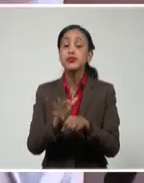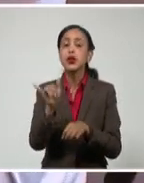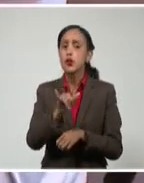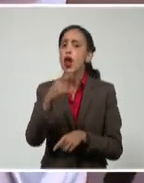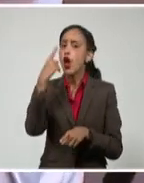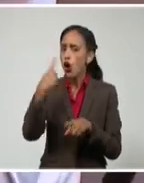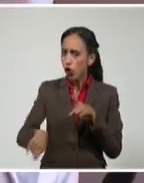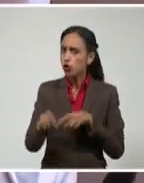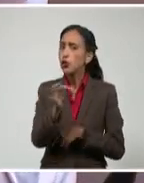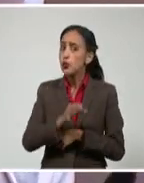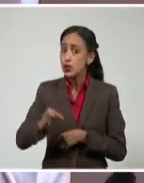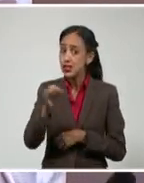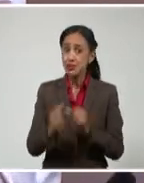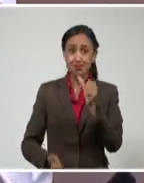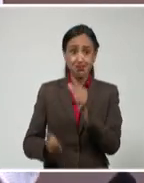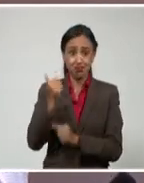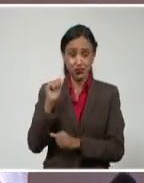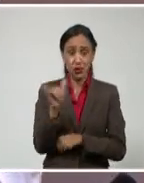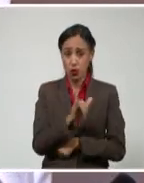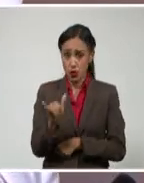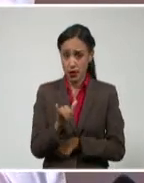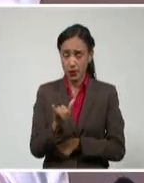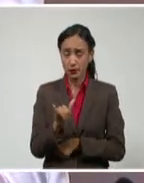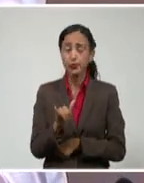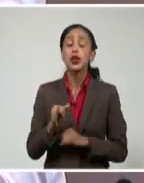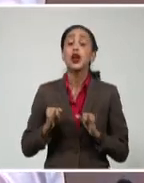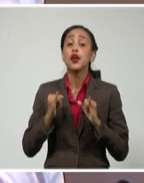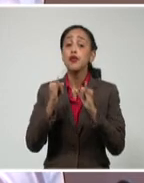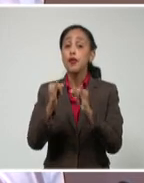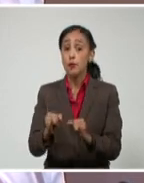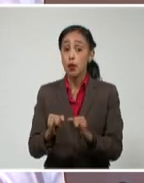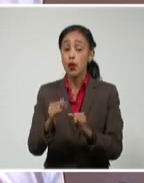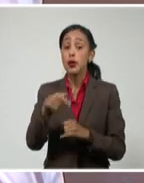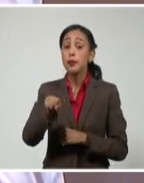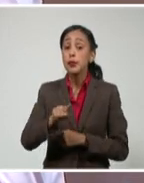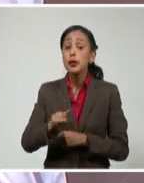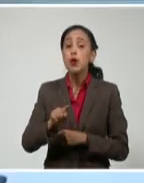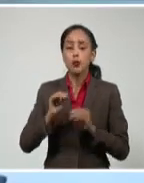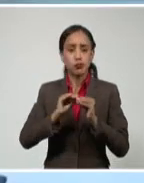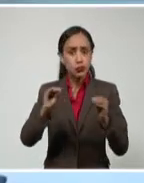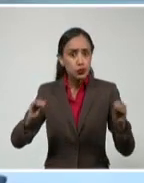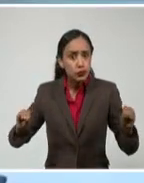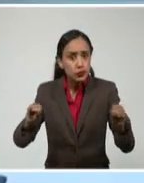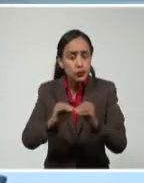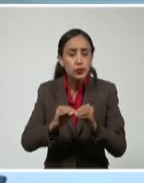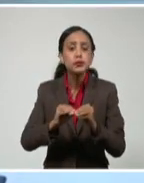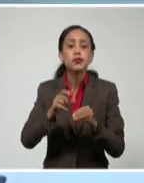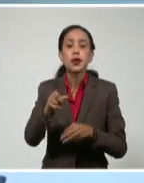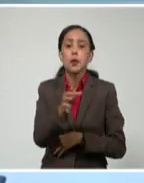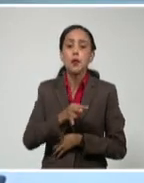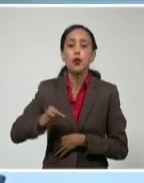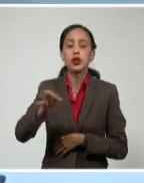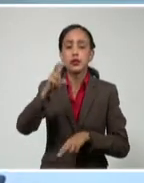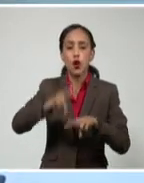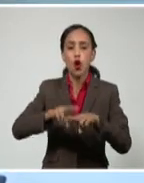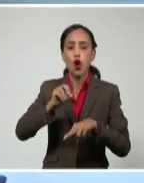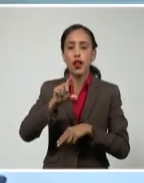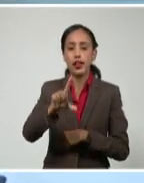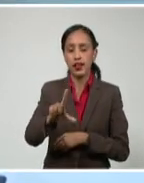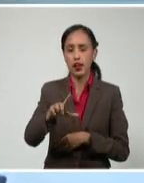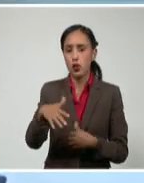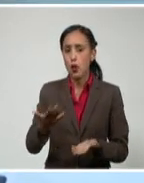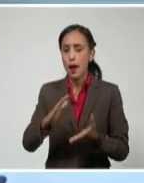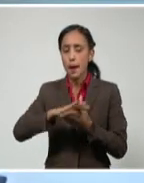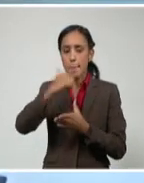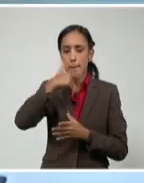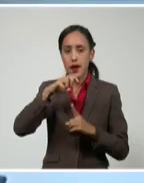varios municipios del país. Anunció Morales Ojeda que a transmisión autóctona limitada pasa el municipio Holguinero de Mayarí. A la